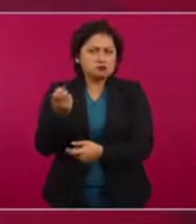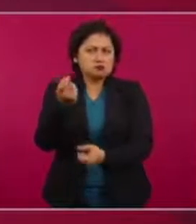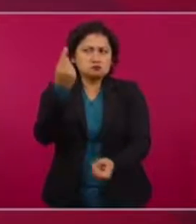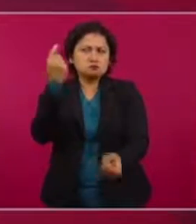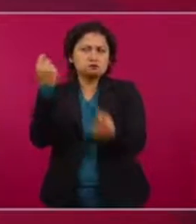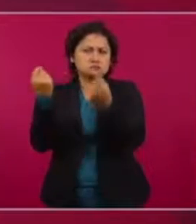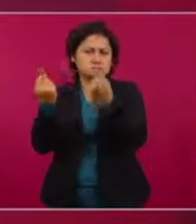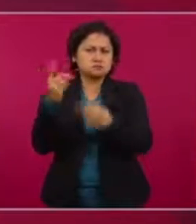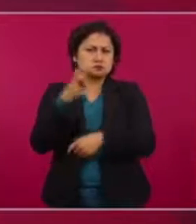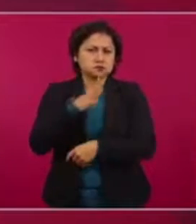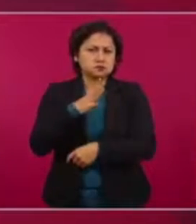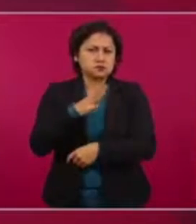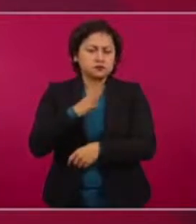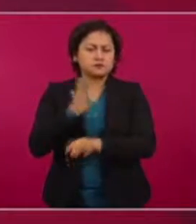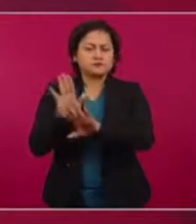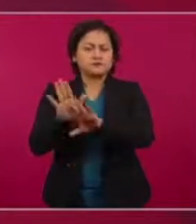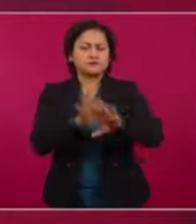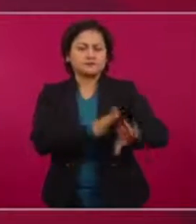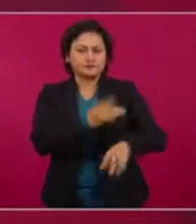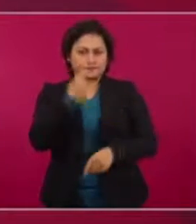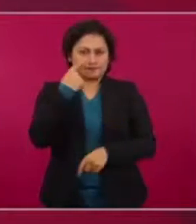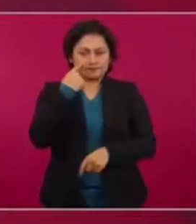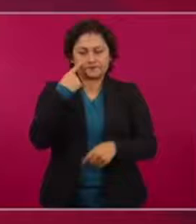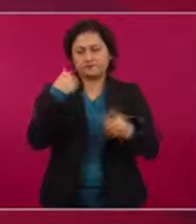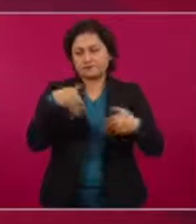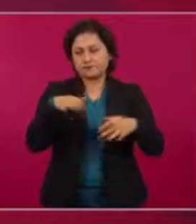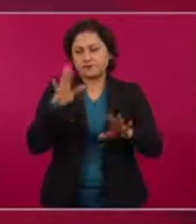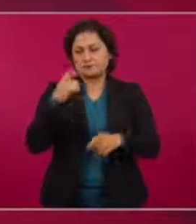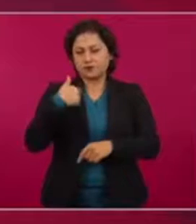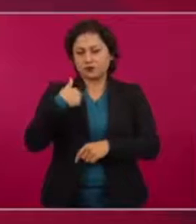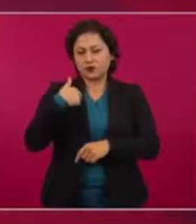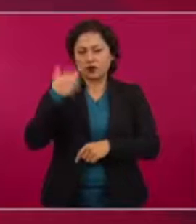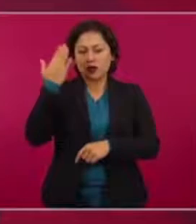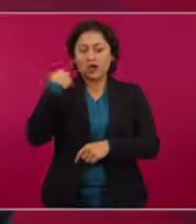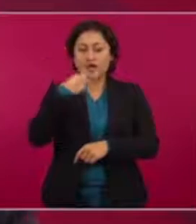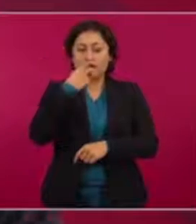Cuando decía yo, la señora de Madero,